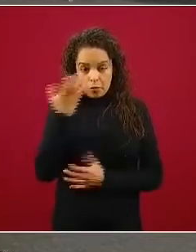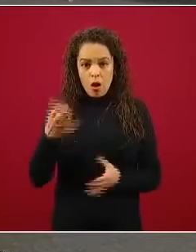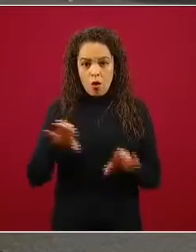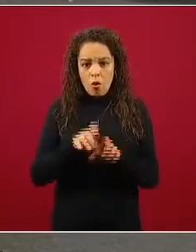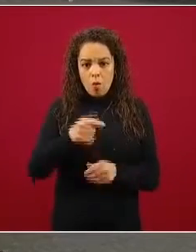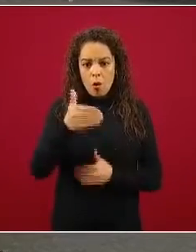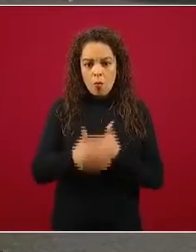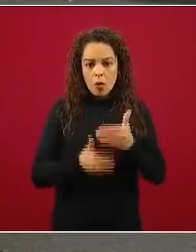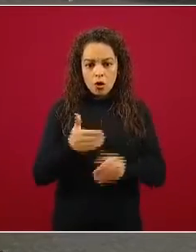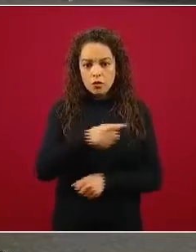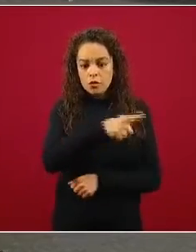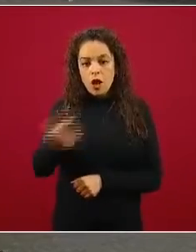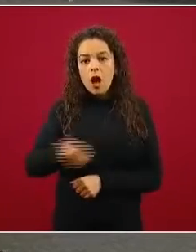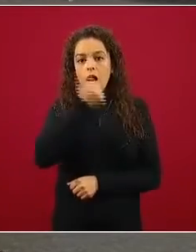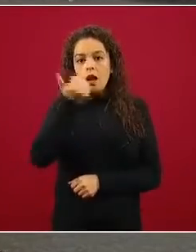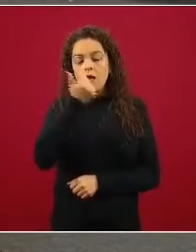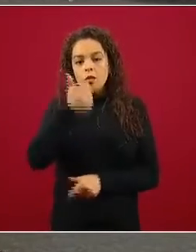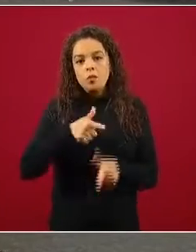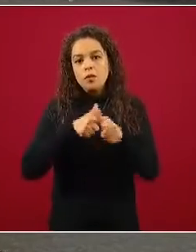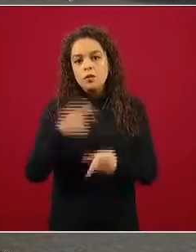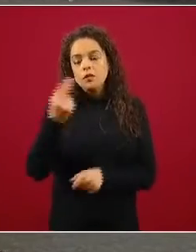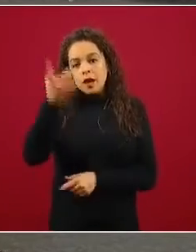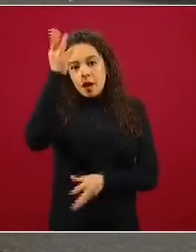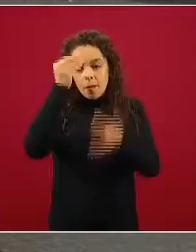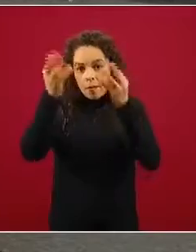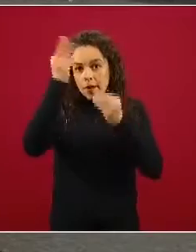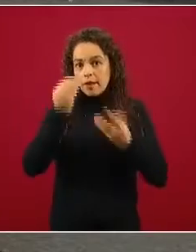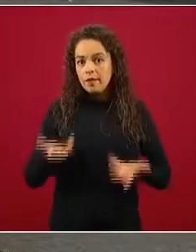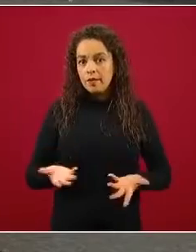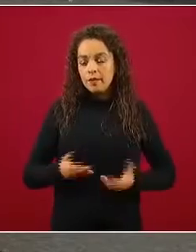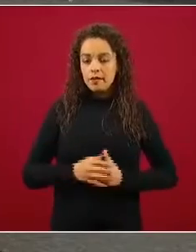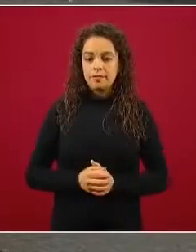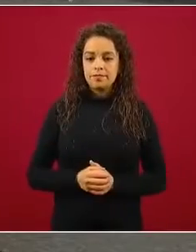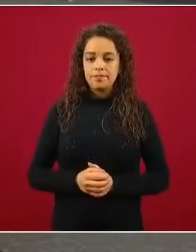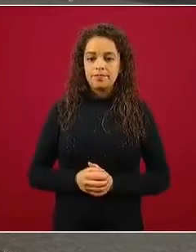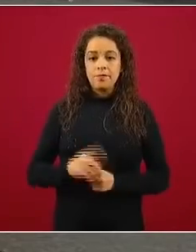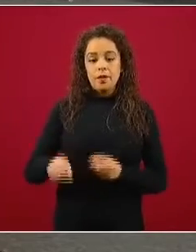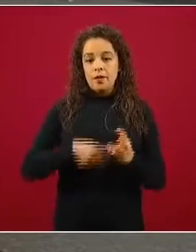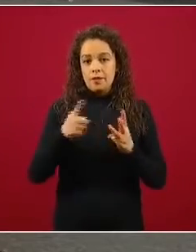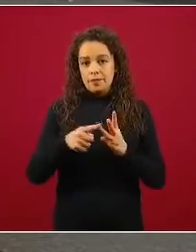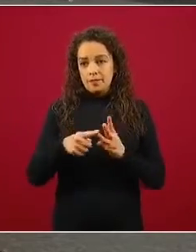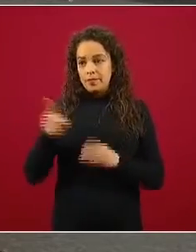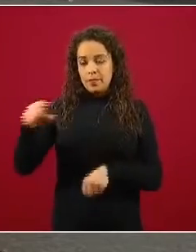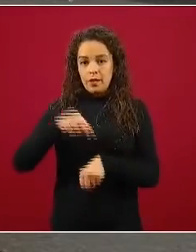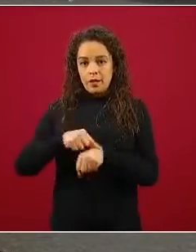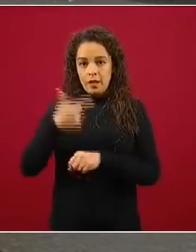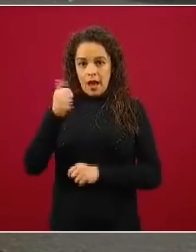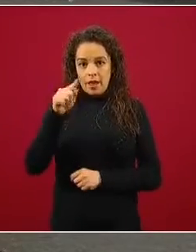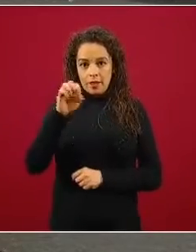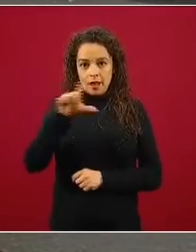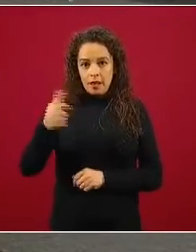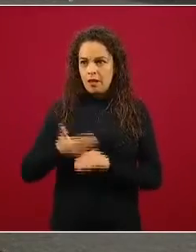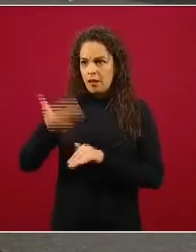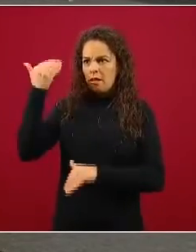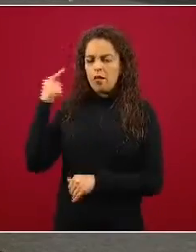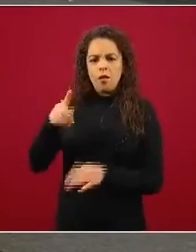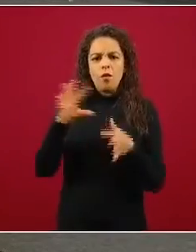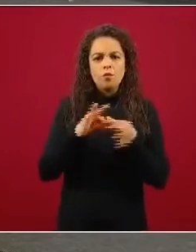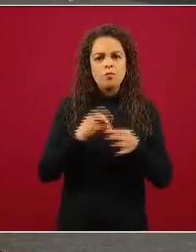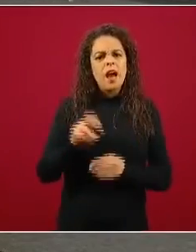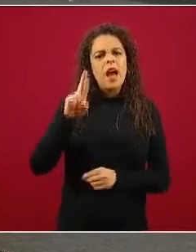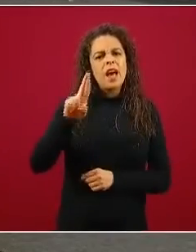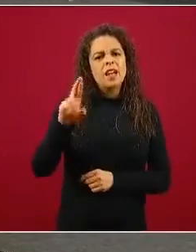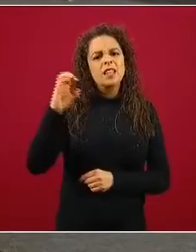de todos estos alumnos? Y doctor Gatell, la vez pasada nos explicaba sobre el R0,